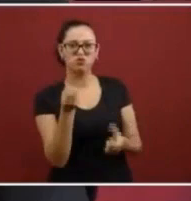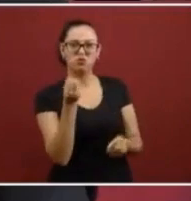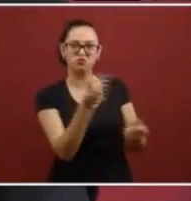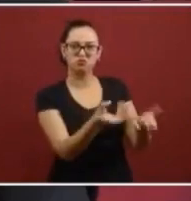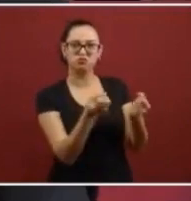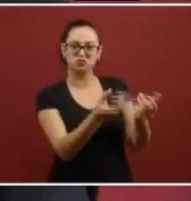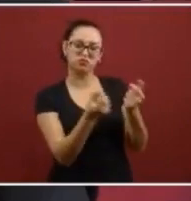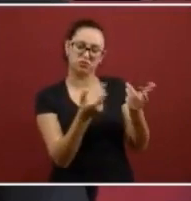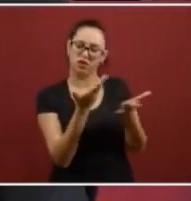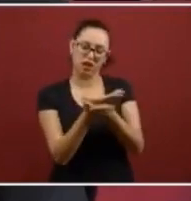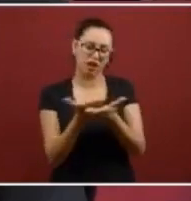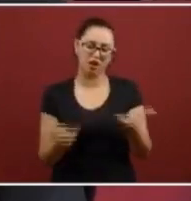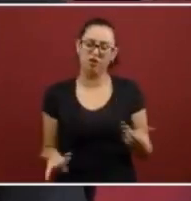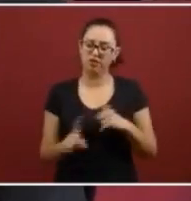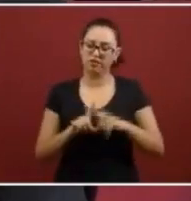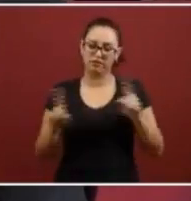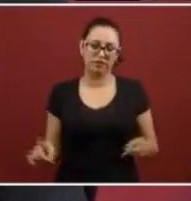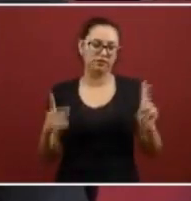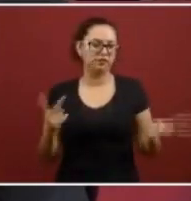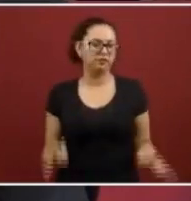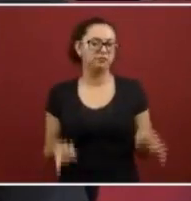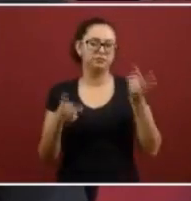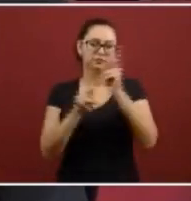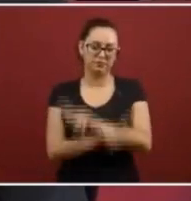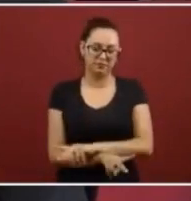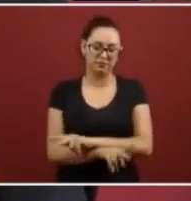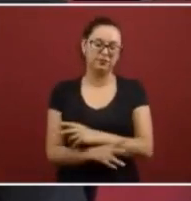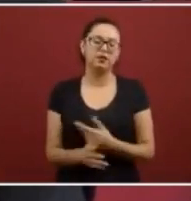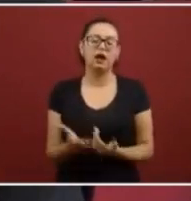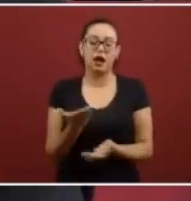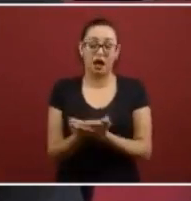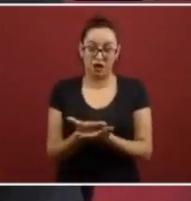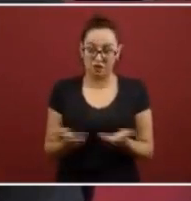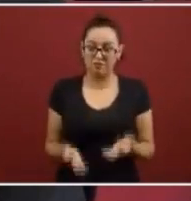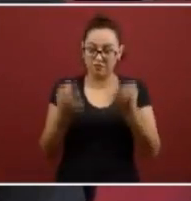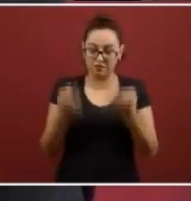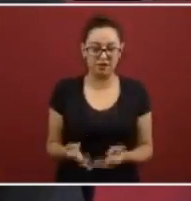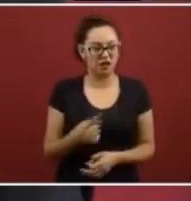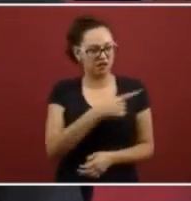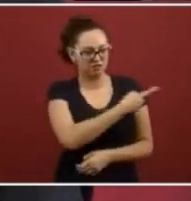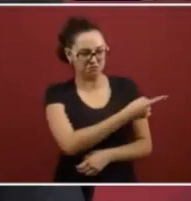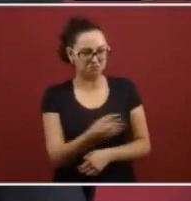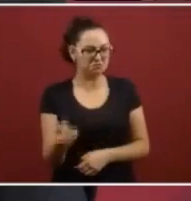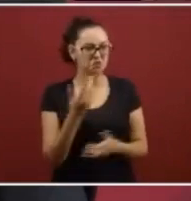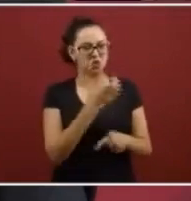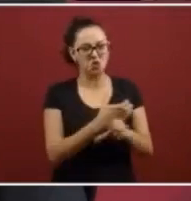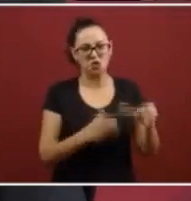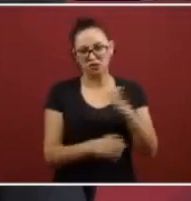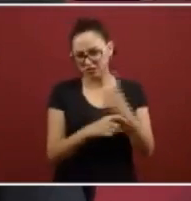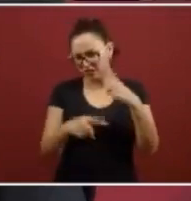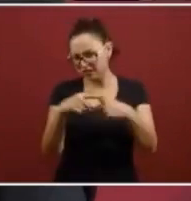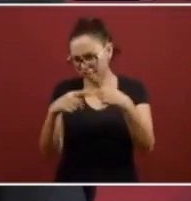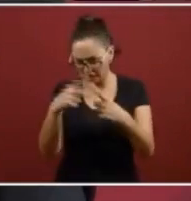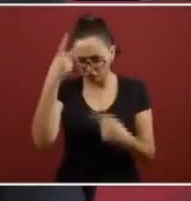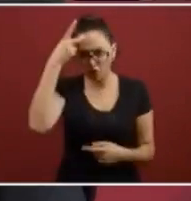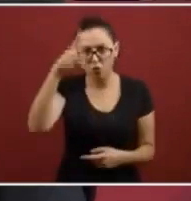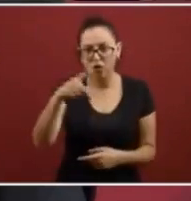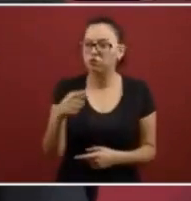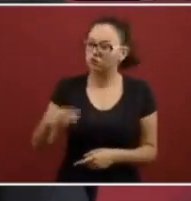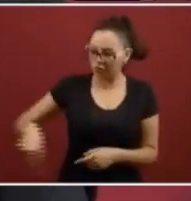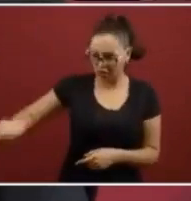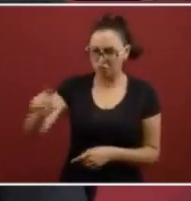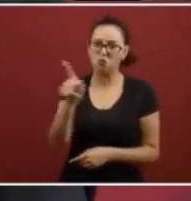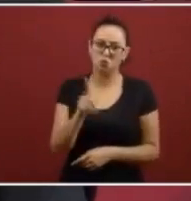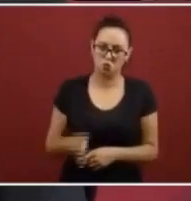darle things and giving them to corrupt devolverle a la people. sociedad, So al now pueblo, que es el instead legítimo they're dueño giving de it estos to recursos, the devolvérselos, people pero de forma